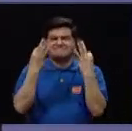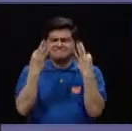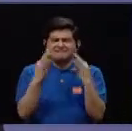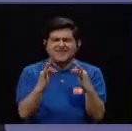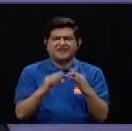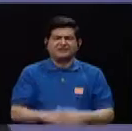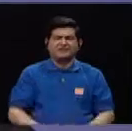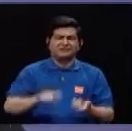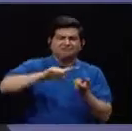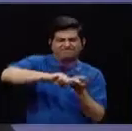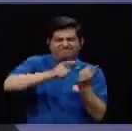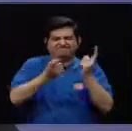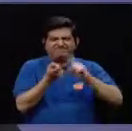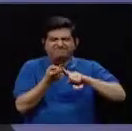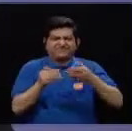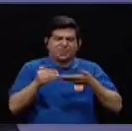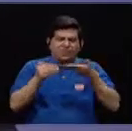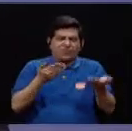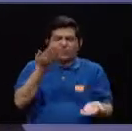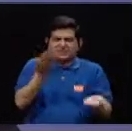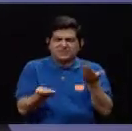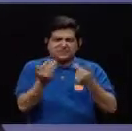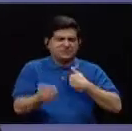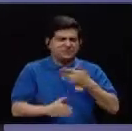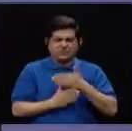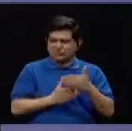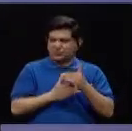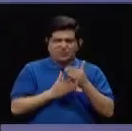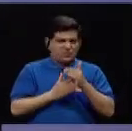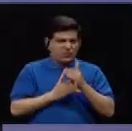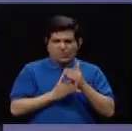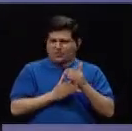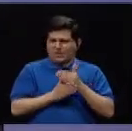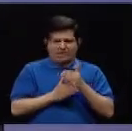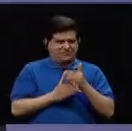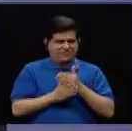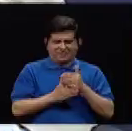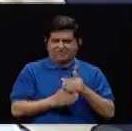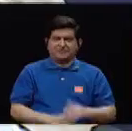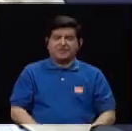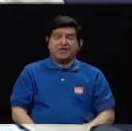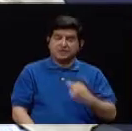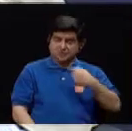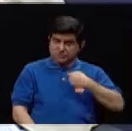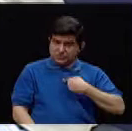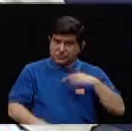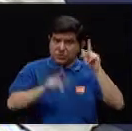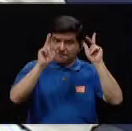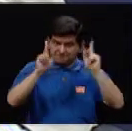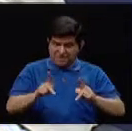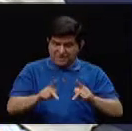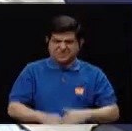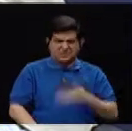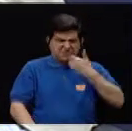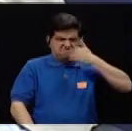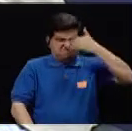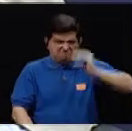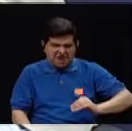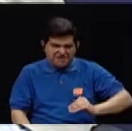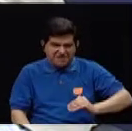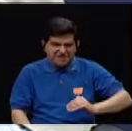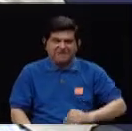de amigarme con las cosas que tal vez yo no comparto. Digamos, si Me toca un personaje de